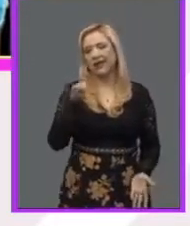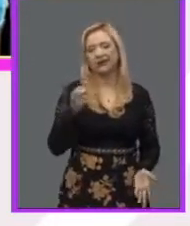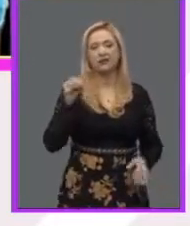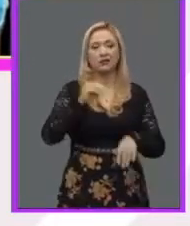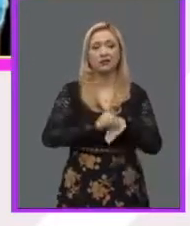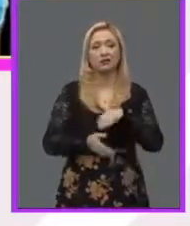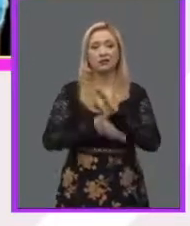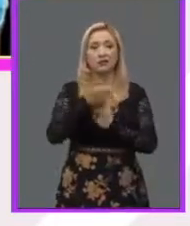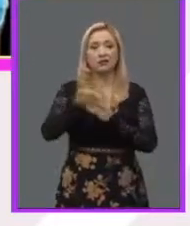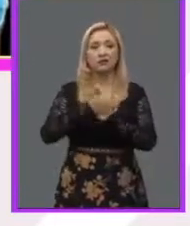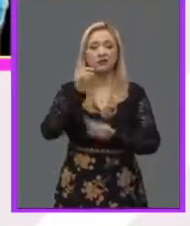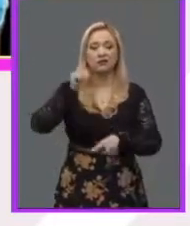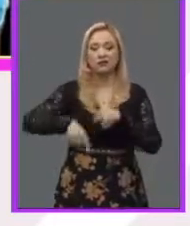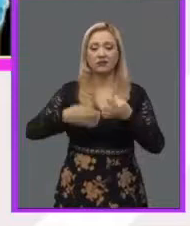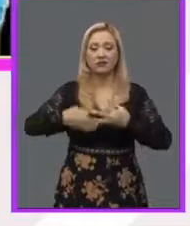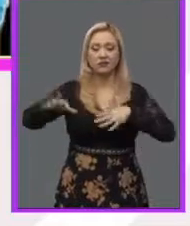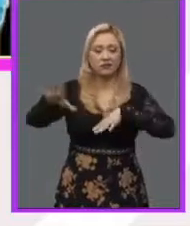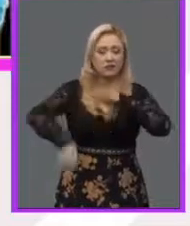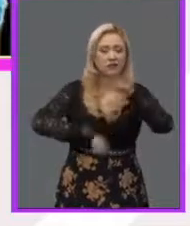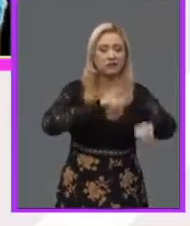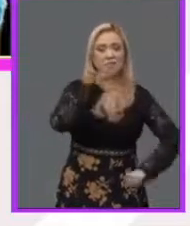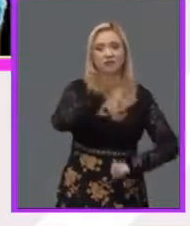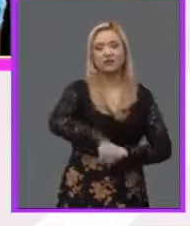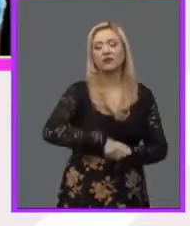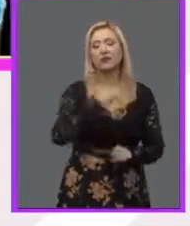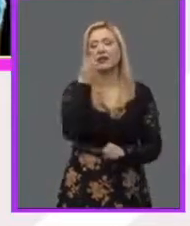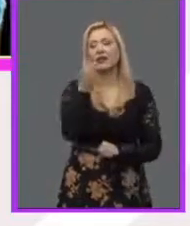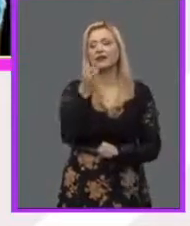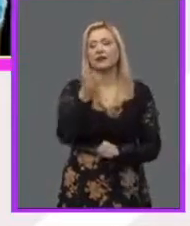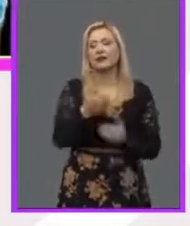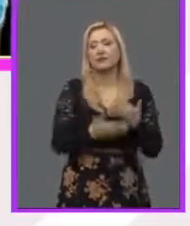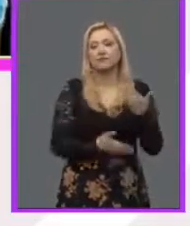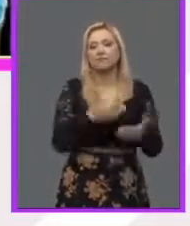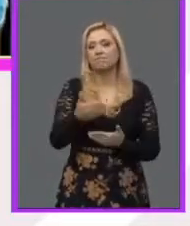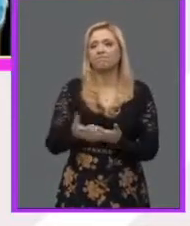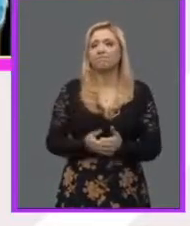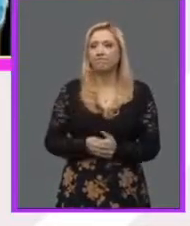estos megaproyectos pues también con el desplazamiento pues también son una de las formas